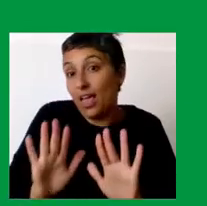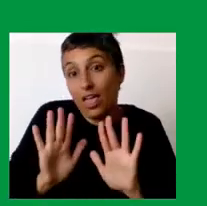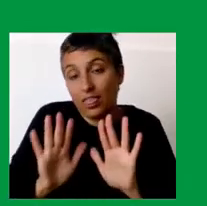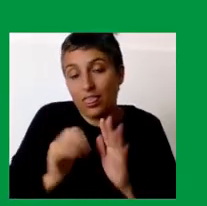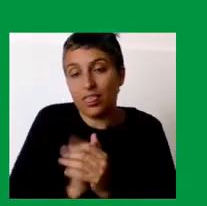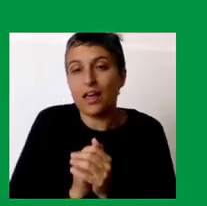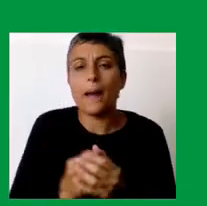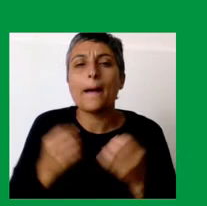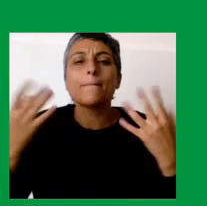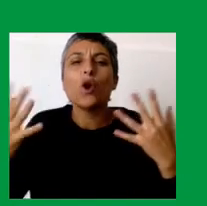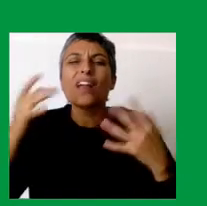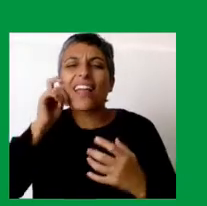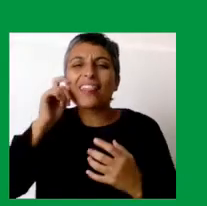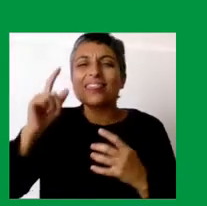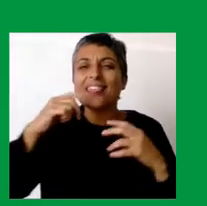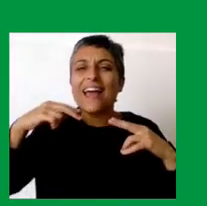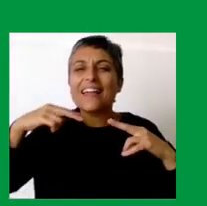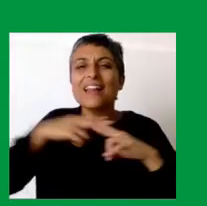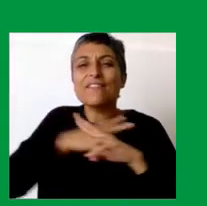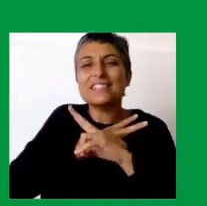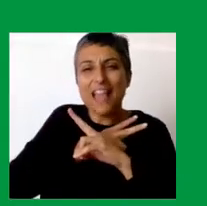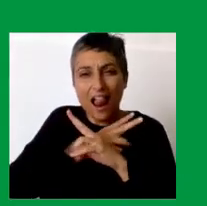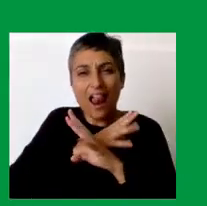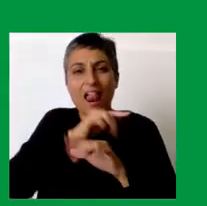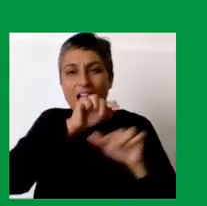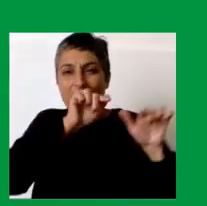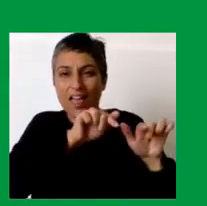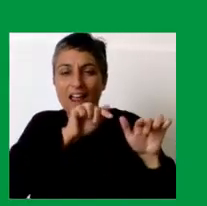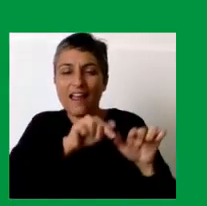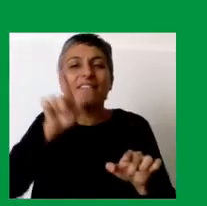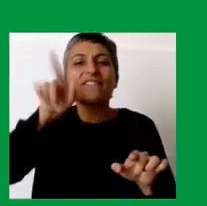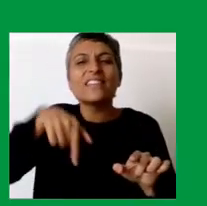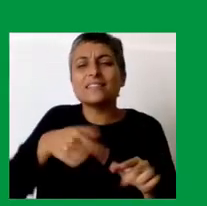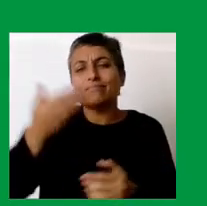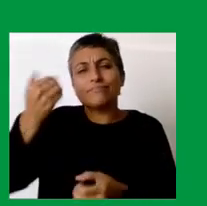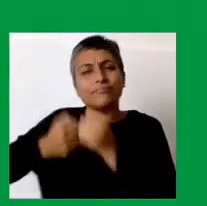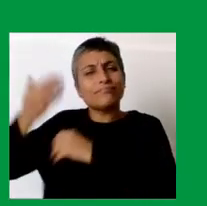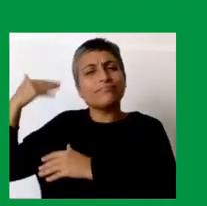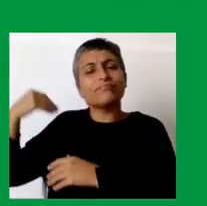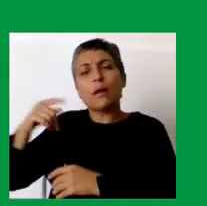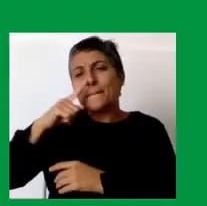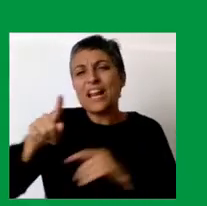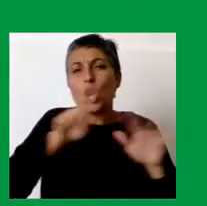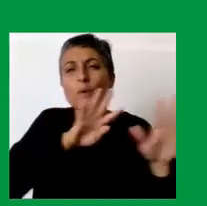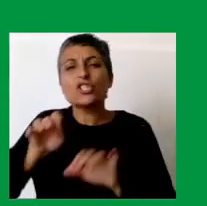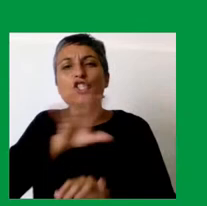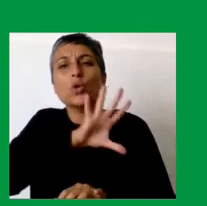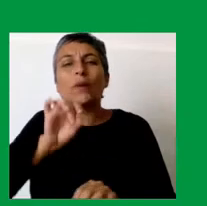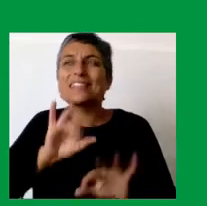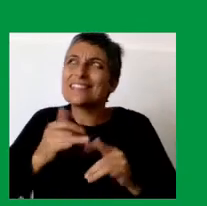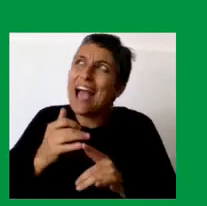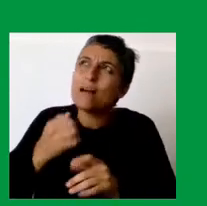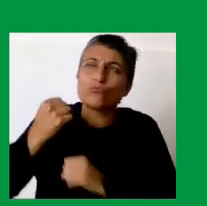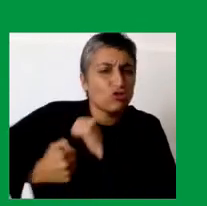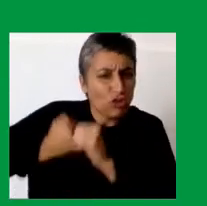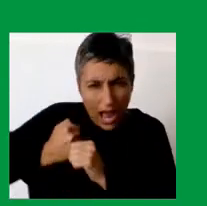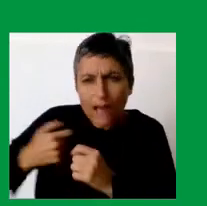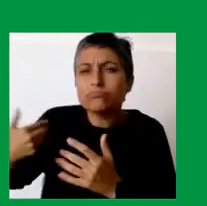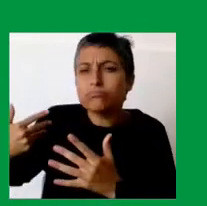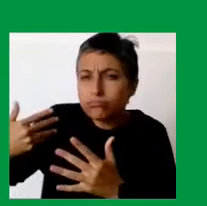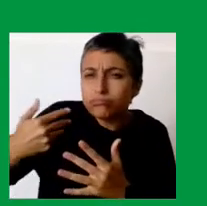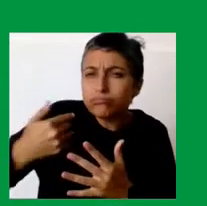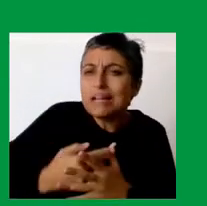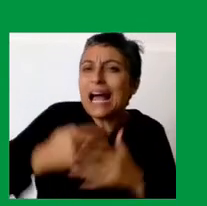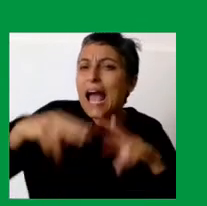Las inteligencias artificiales, la investigación en inteligencias artificiales, viene desde los años 50, no es algo nuevo. Venimos investigando, digo en